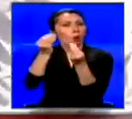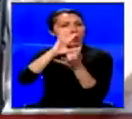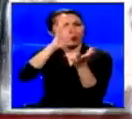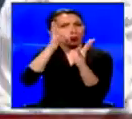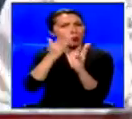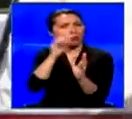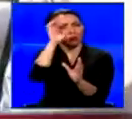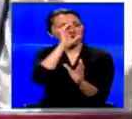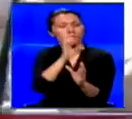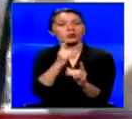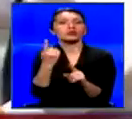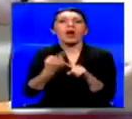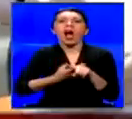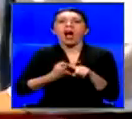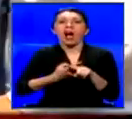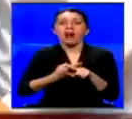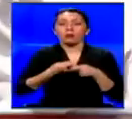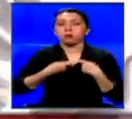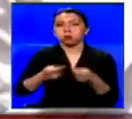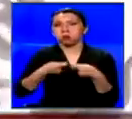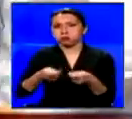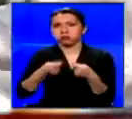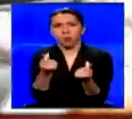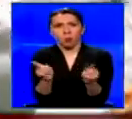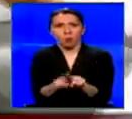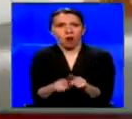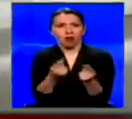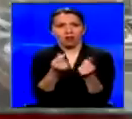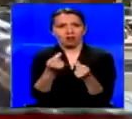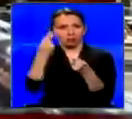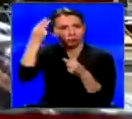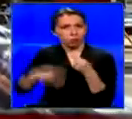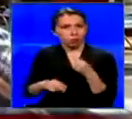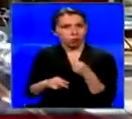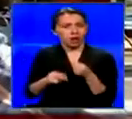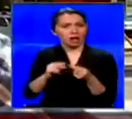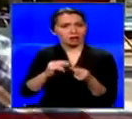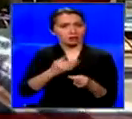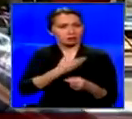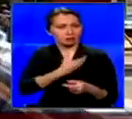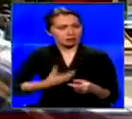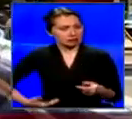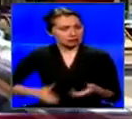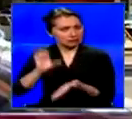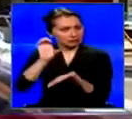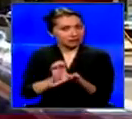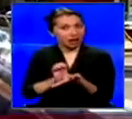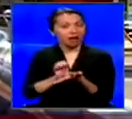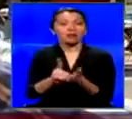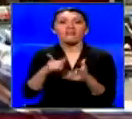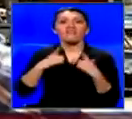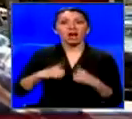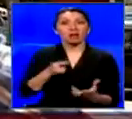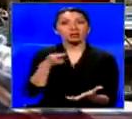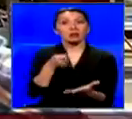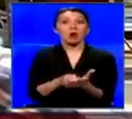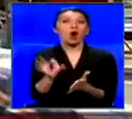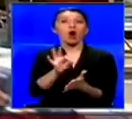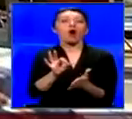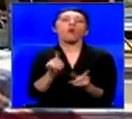no son más que un abuso y un despilfarro de dinero fiscal. Yo creo que en el fondo la situación sería eso, vacaciones pagadas o